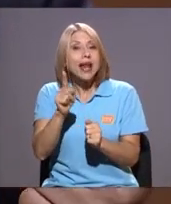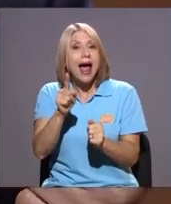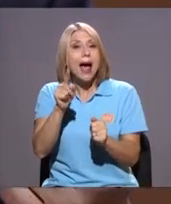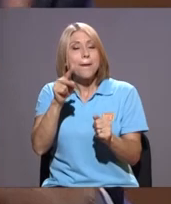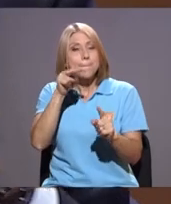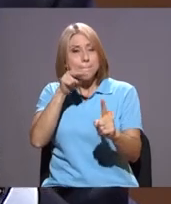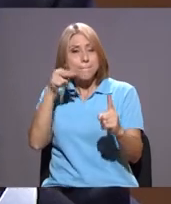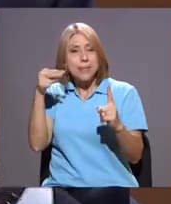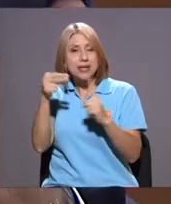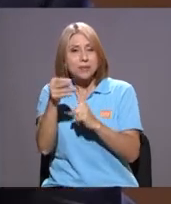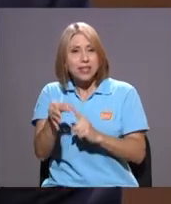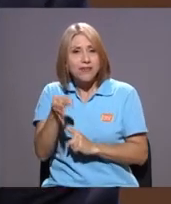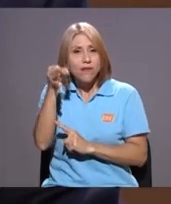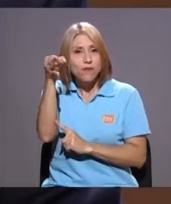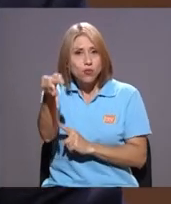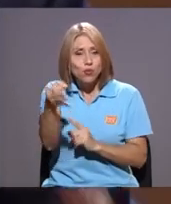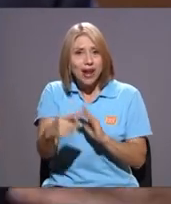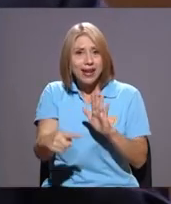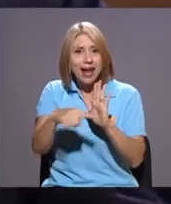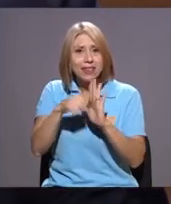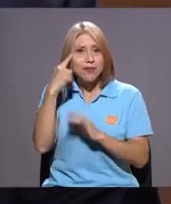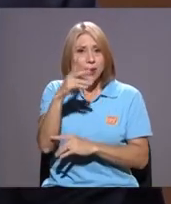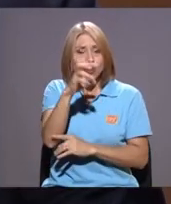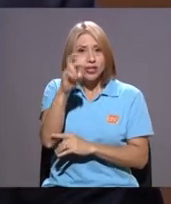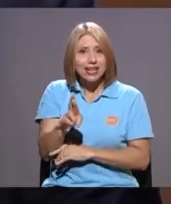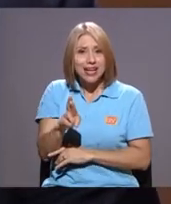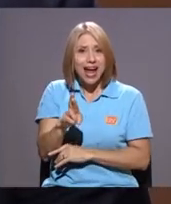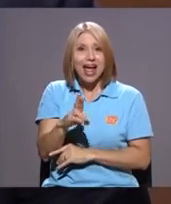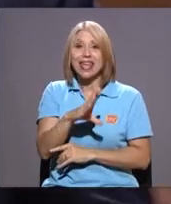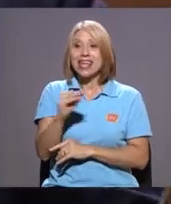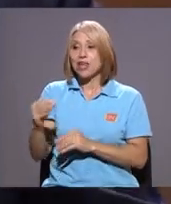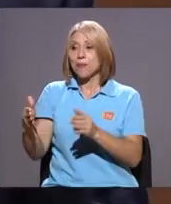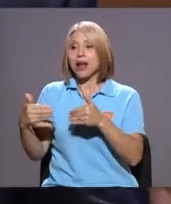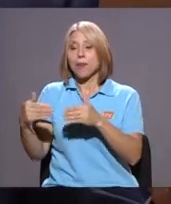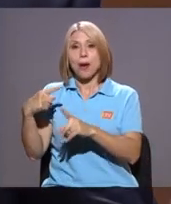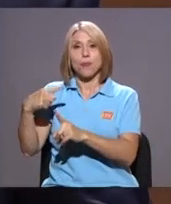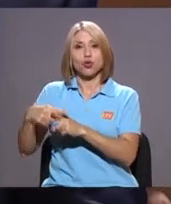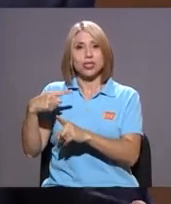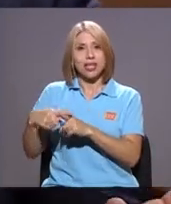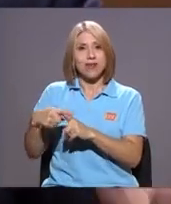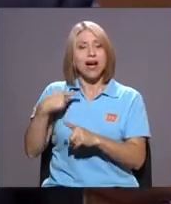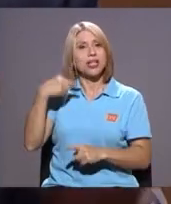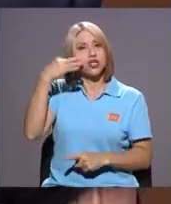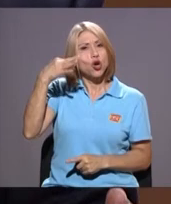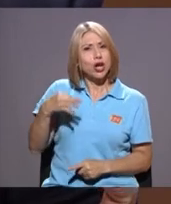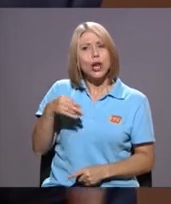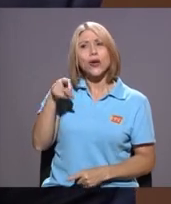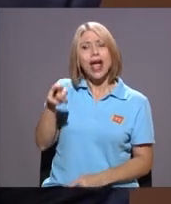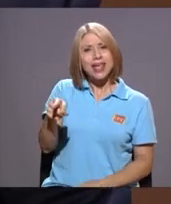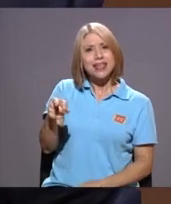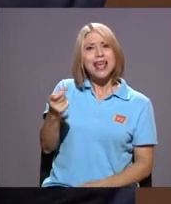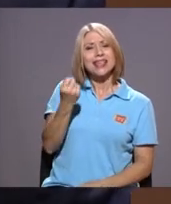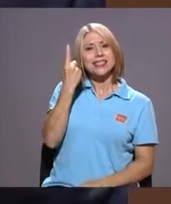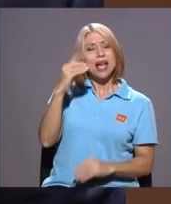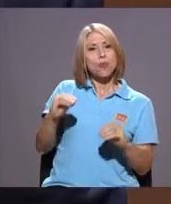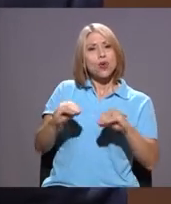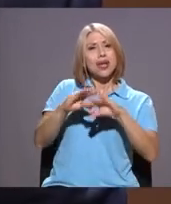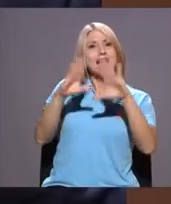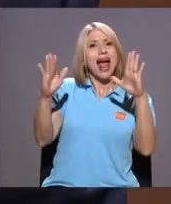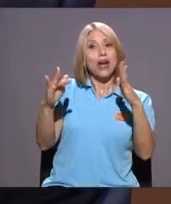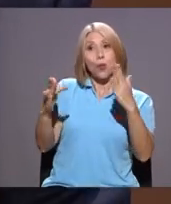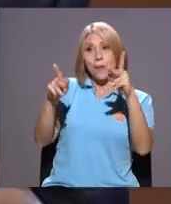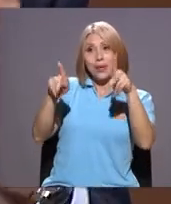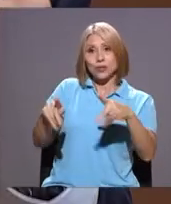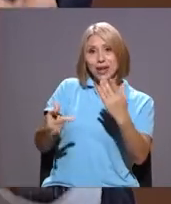futura costa rica negativa y panamá positiva yo creo que ahí está muy claro cómo nos ven los técnicos en la